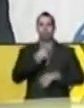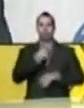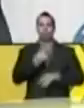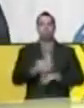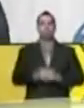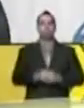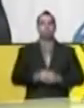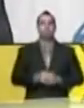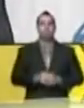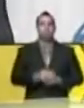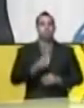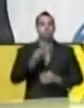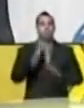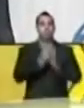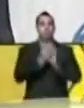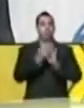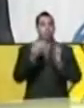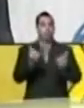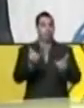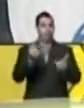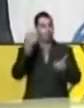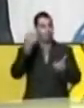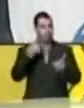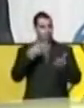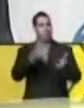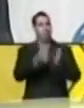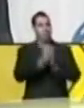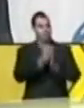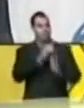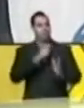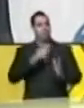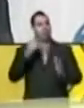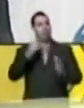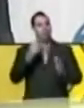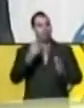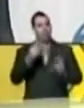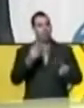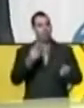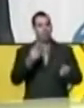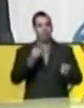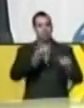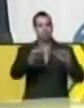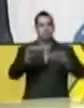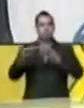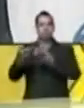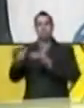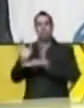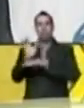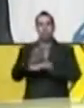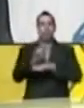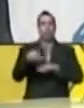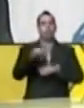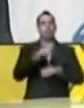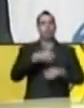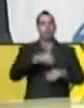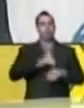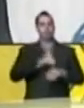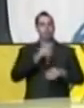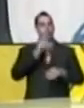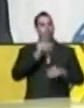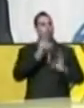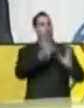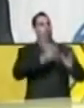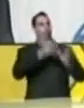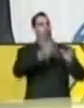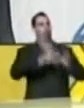en el condado ahora mismo que por eso que yo también pidiendo legislación para compeler a y obligar a los dueños estas propiedades a no tener esos